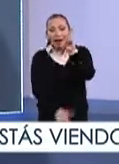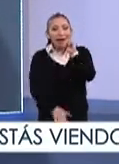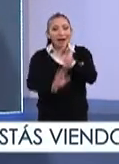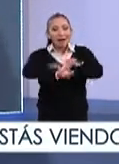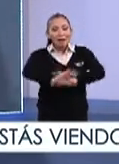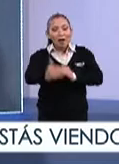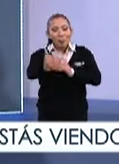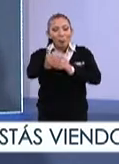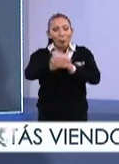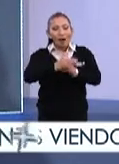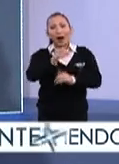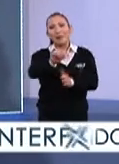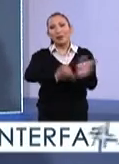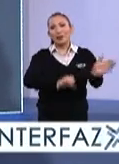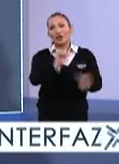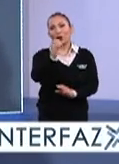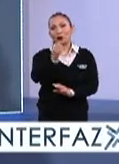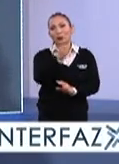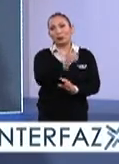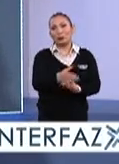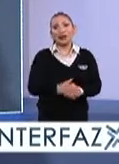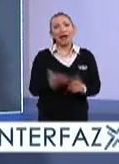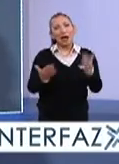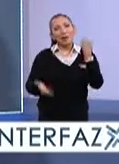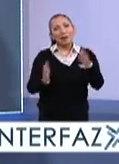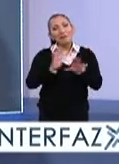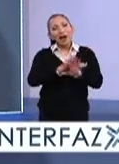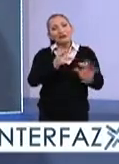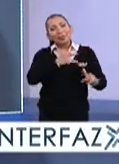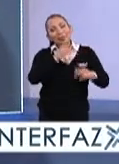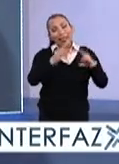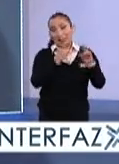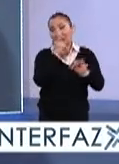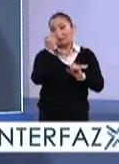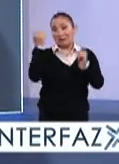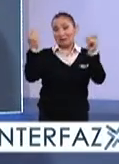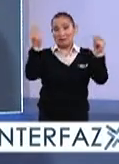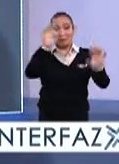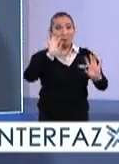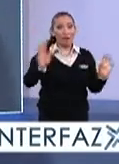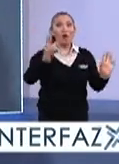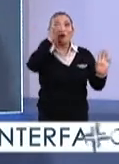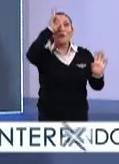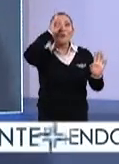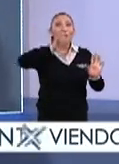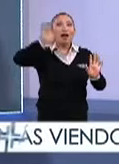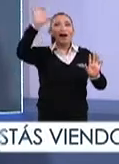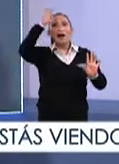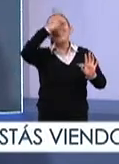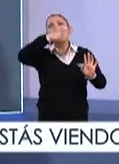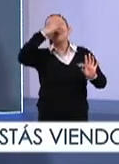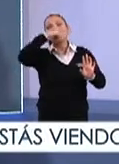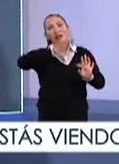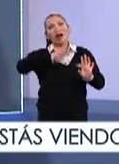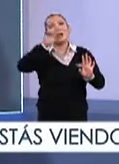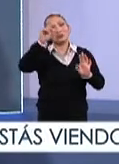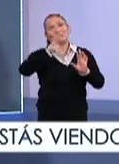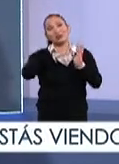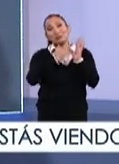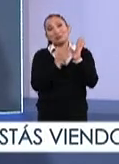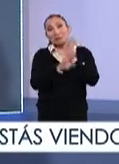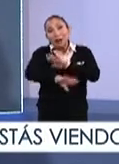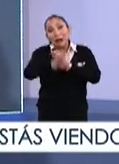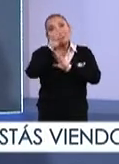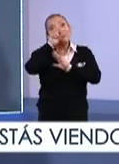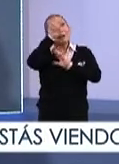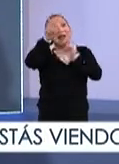nos agota, o mes de octubre, uno de los meses pues a veces más románticos, dicen muchos, por sus lunas, así que hay muchos fundamentos para